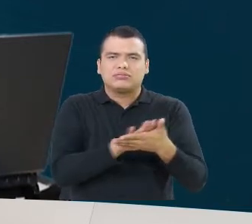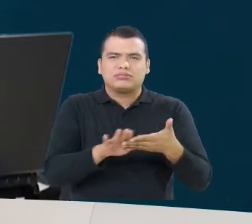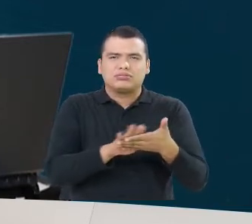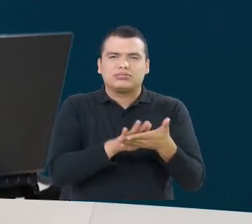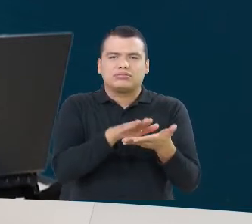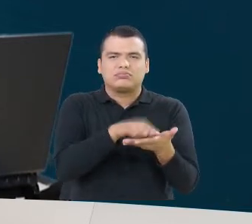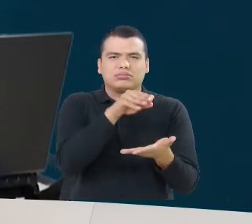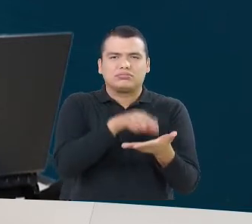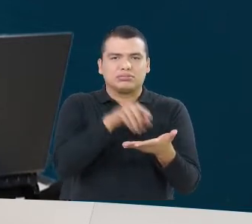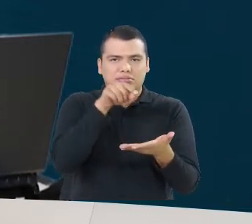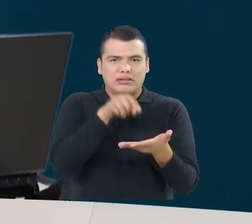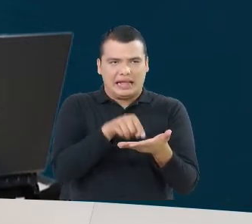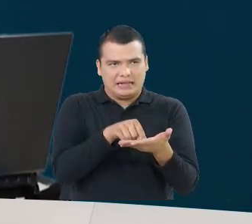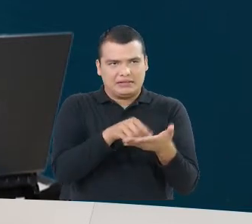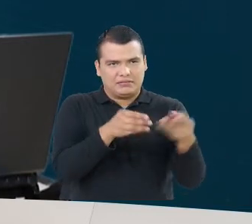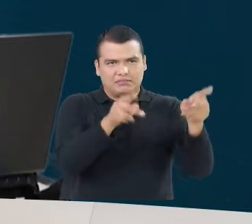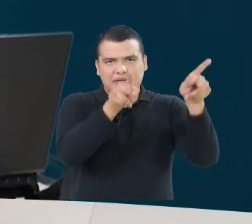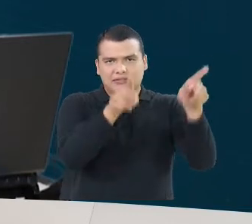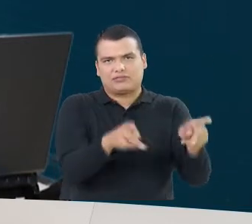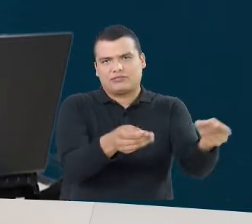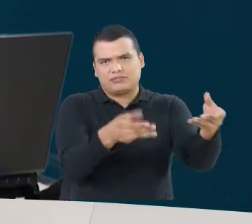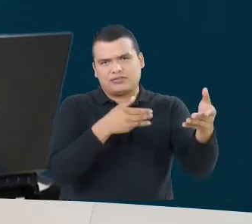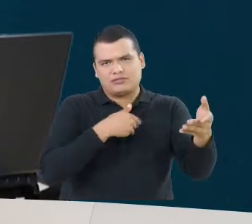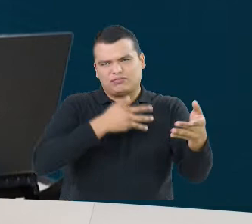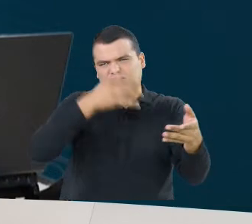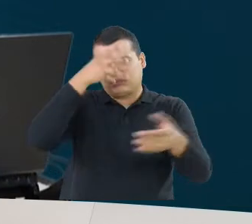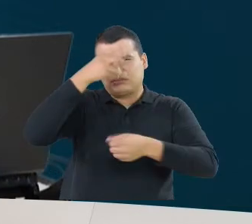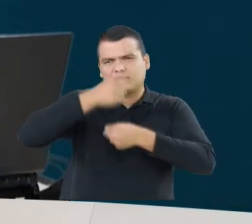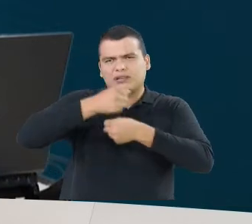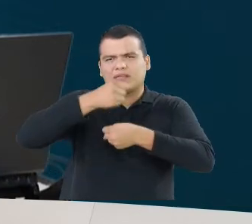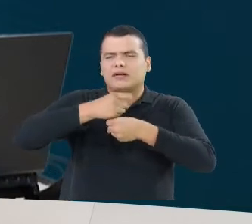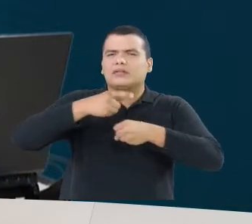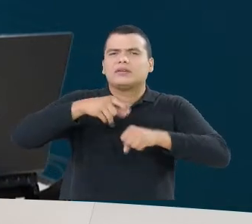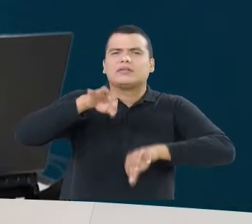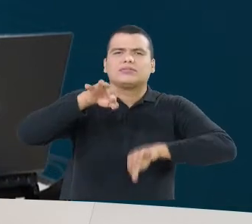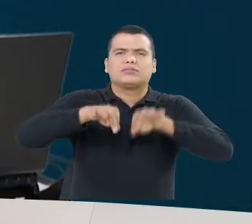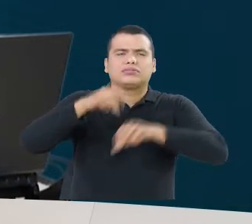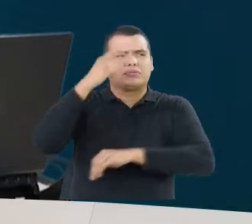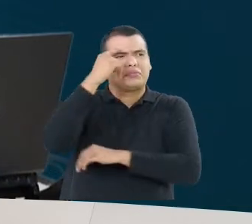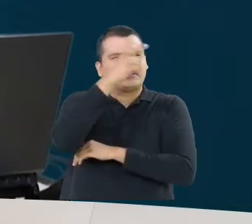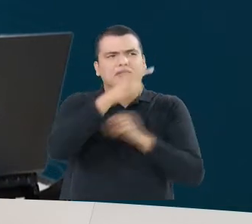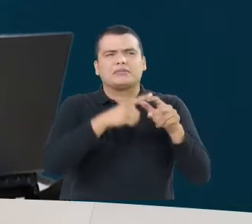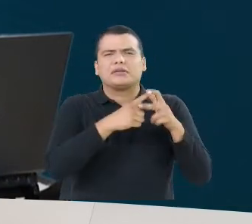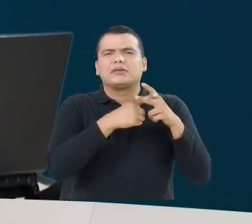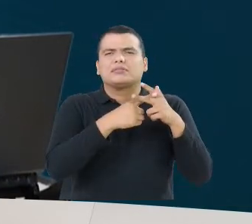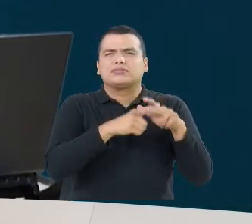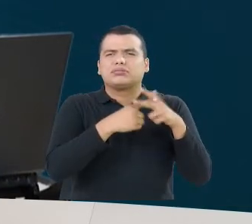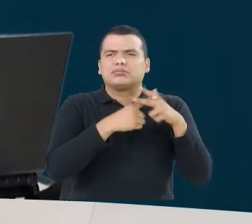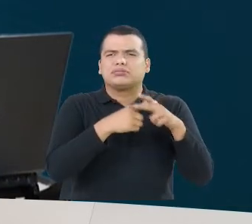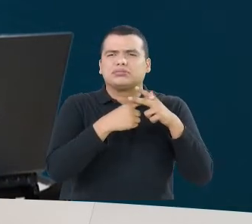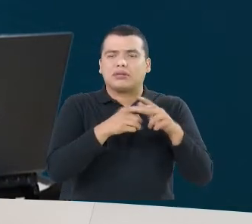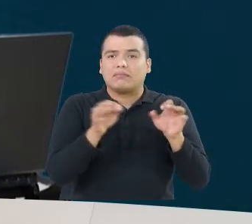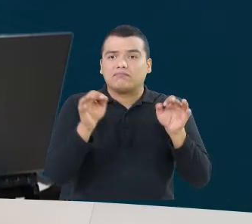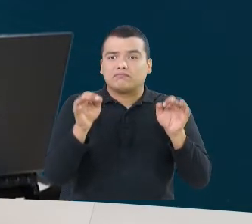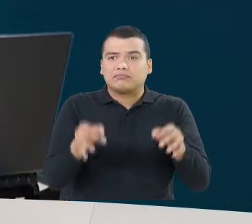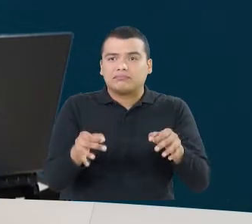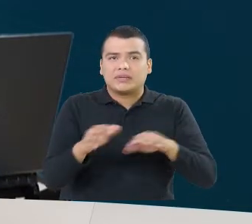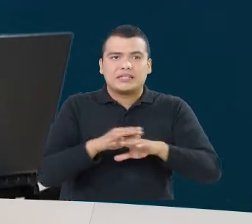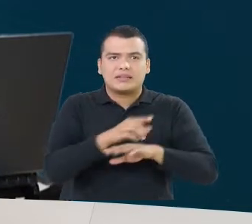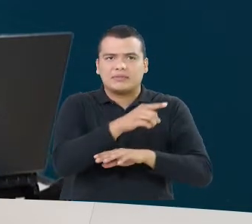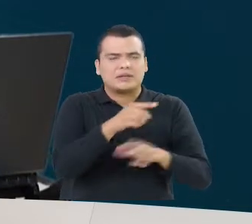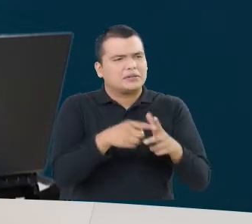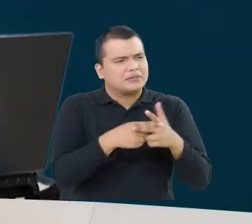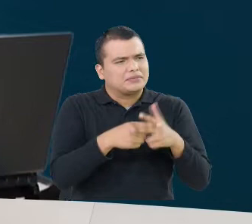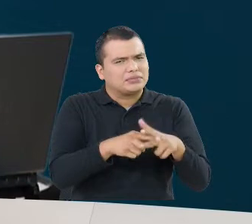persona conocida, como yo trabajo en el área eléctrica, pues para ver si se podía reparar. Pero al ver que no se